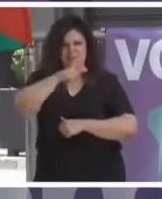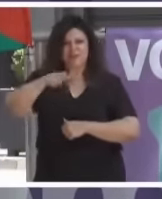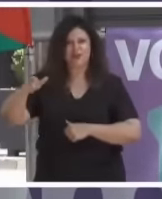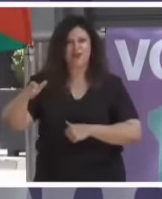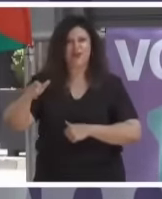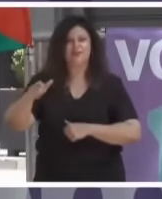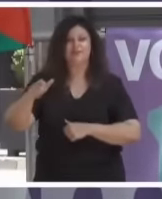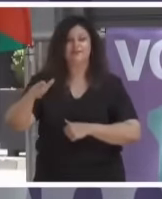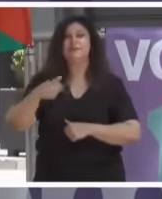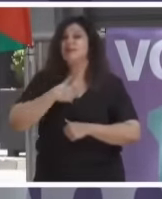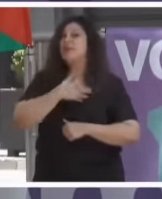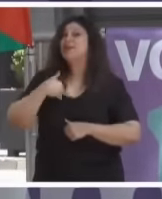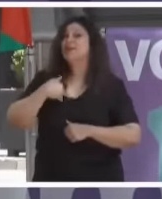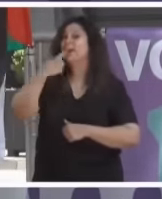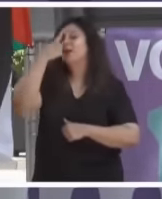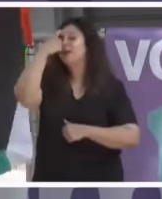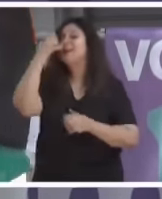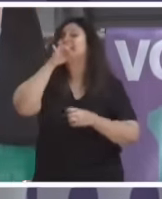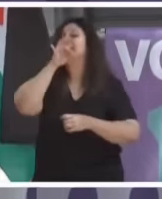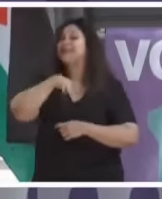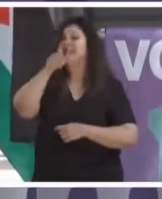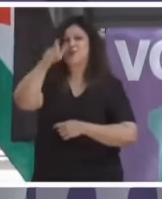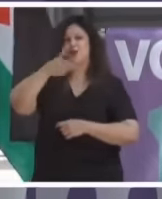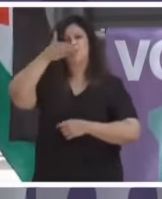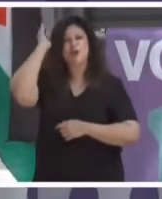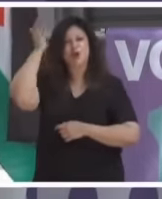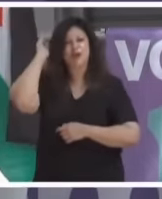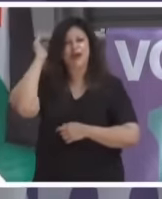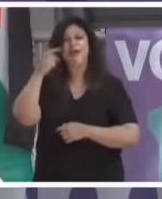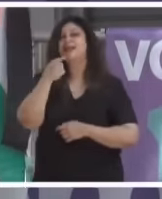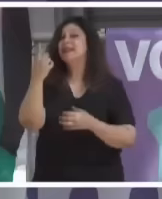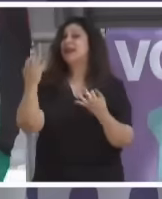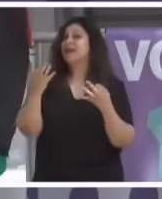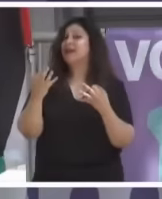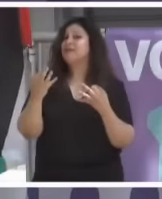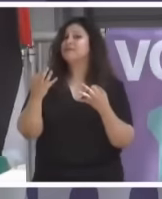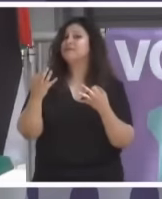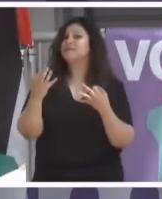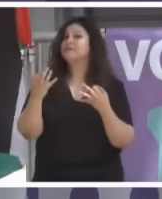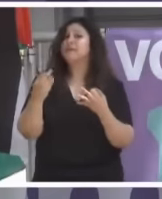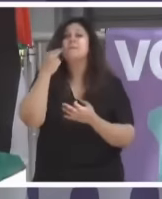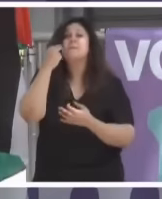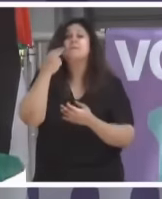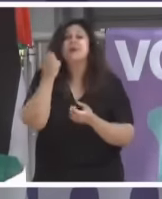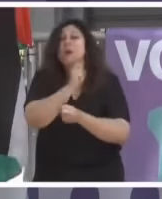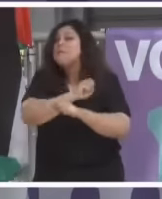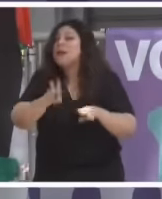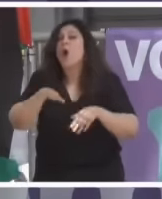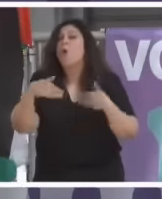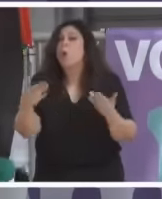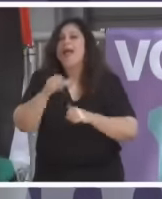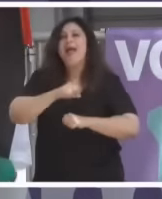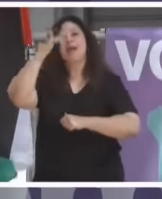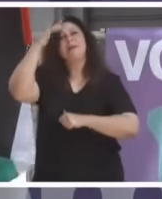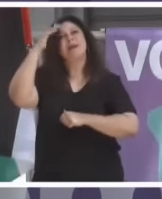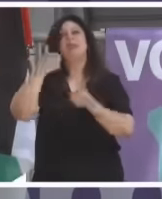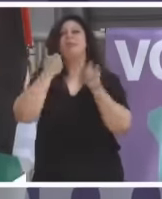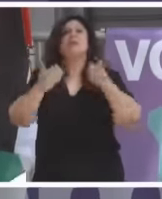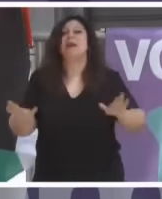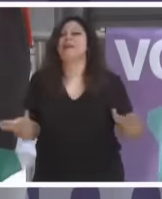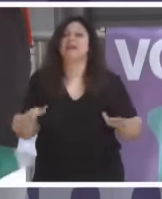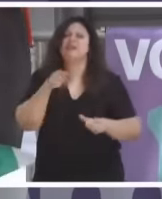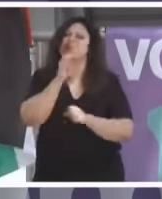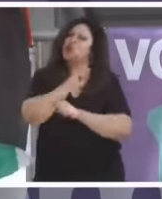Quiero recordar a Lorca, que decía que el mayor de todos los miedos es perder la esperanza, tener la esperanza